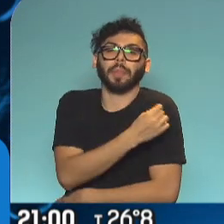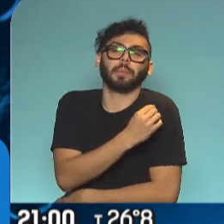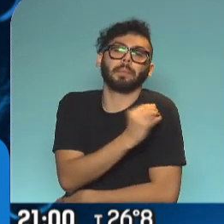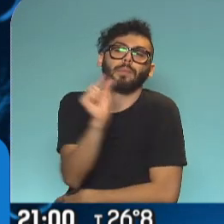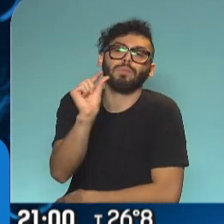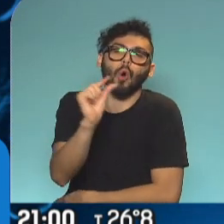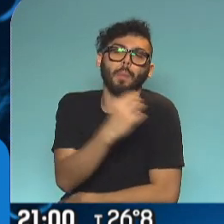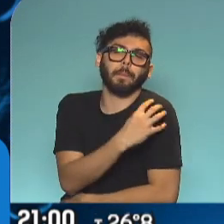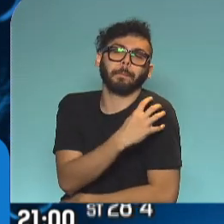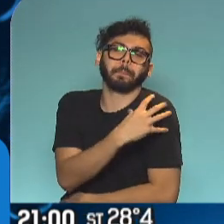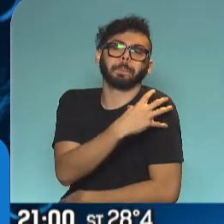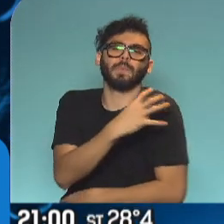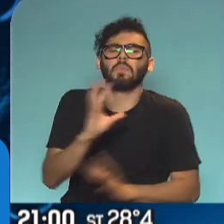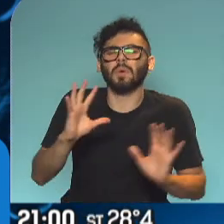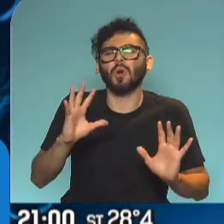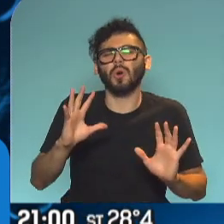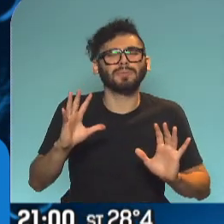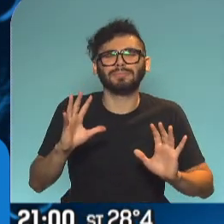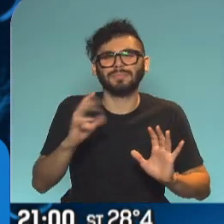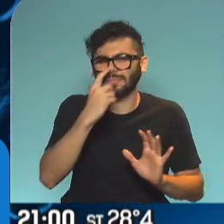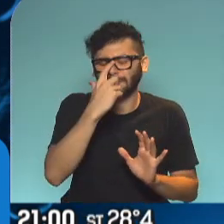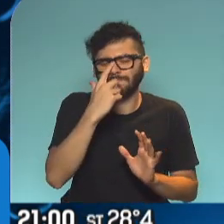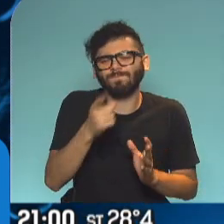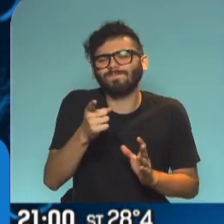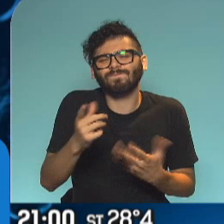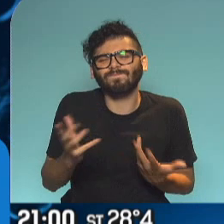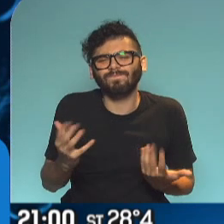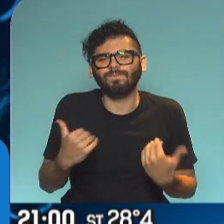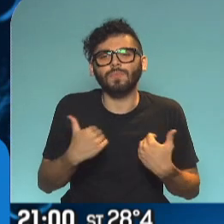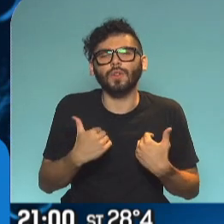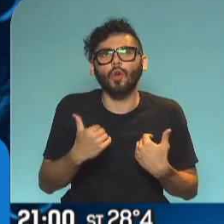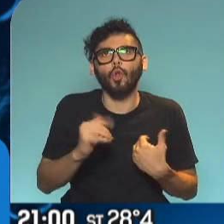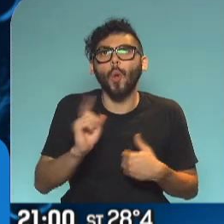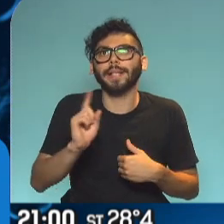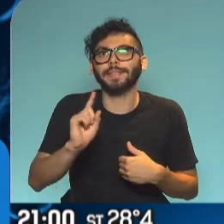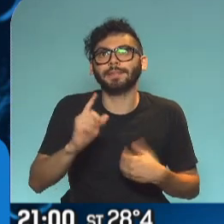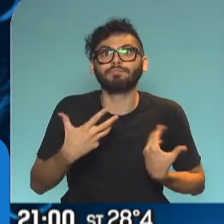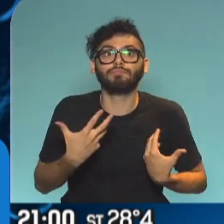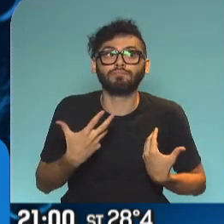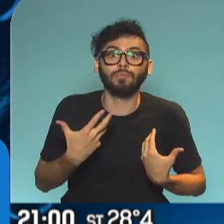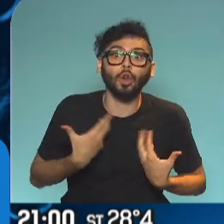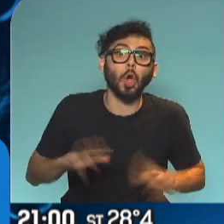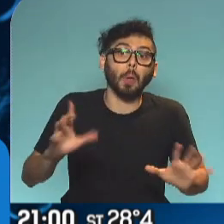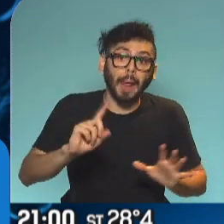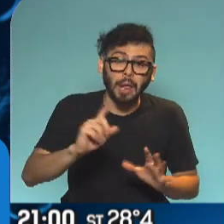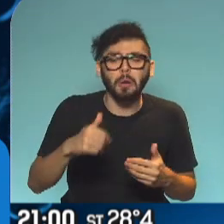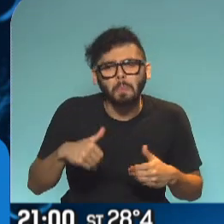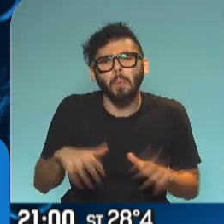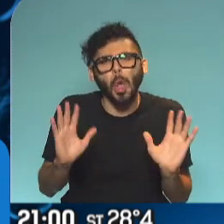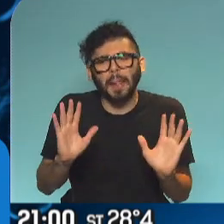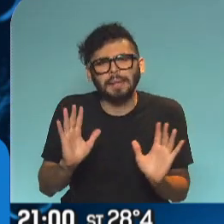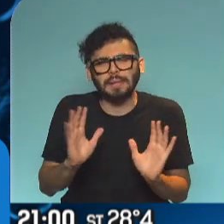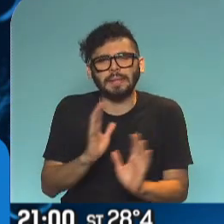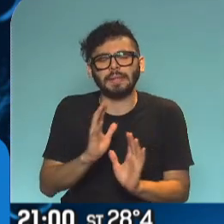Sí. O sea que eso es algo bastante, le diría que no común, pero que puede ocurrir y no está relacionado con